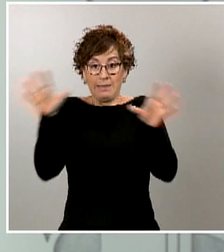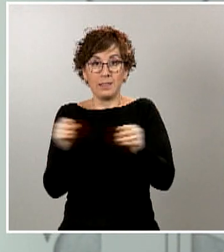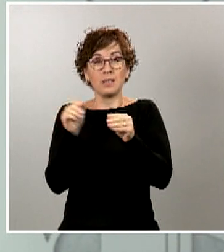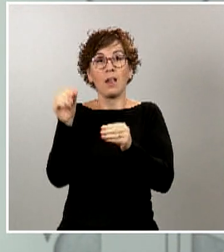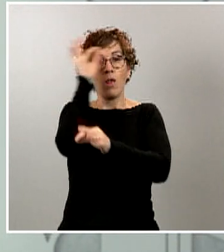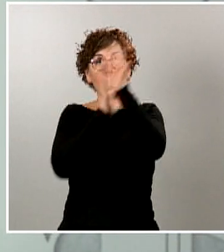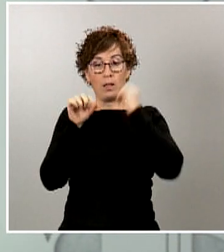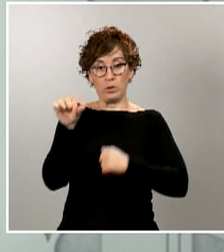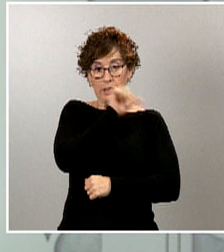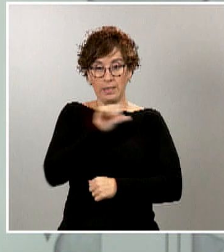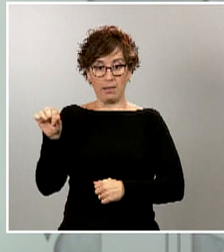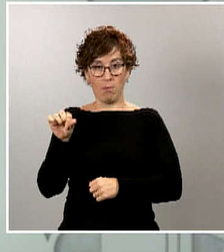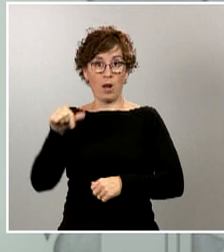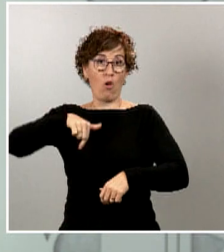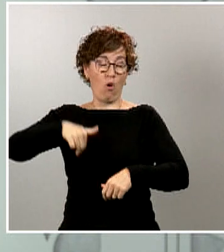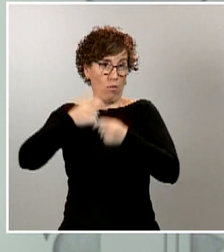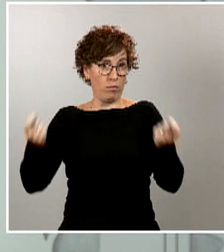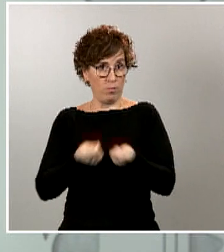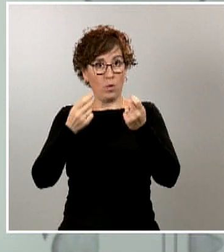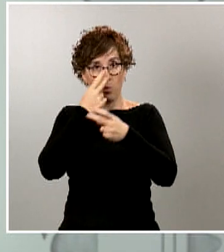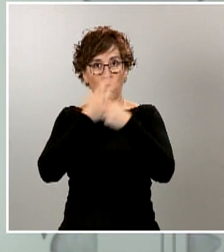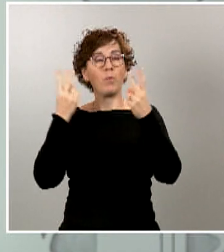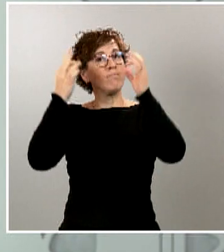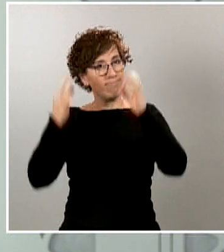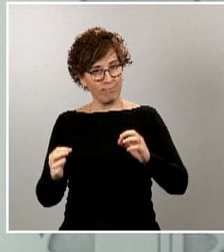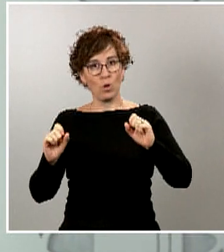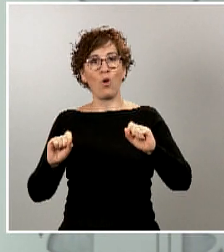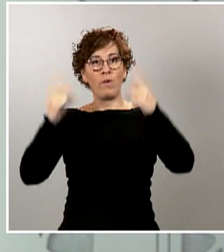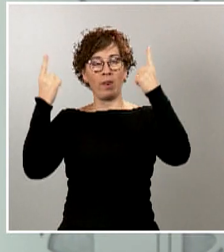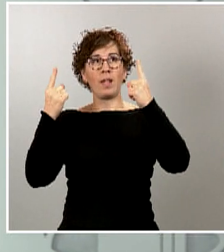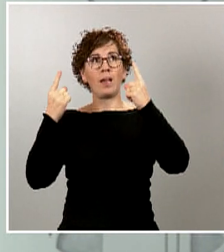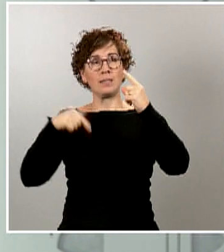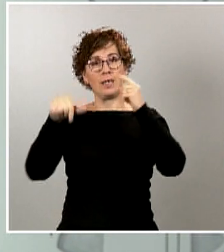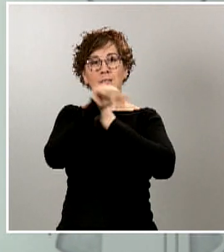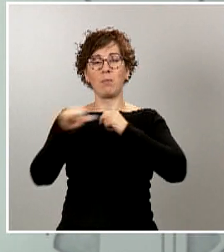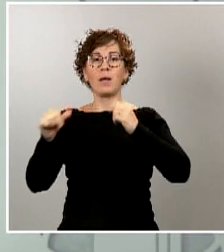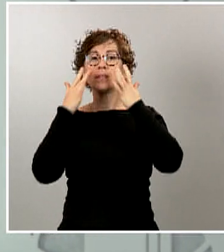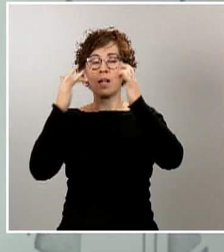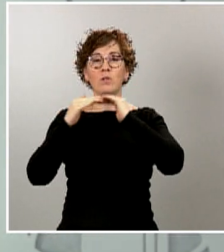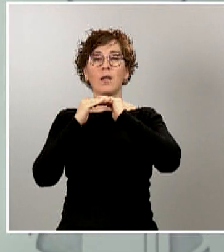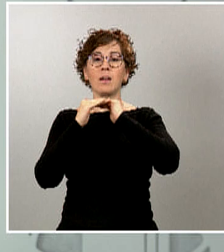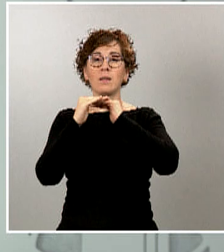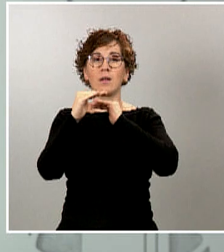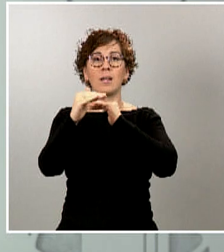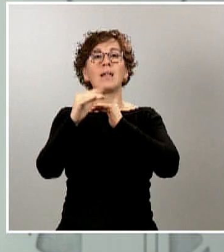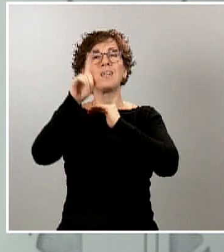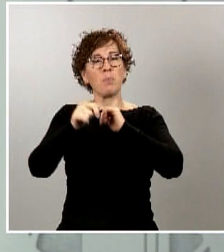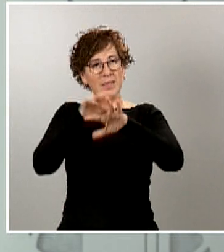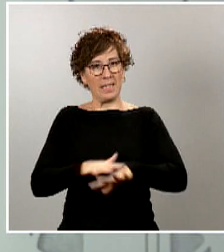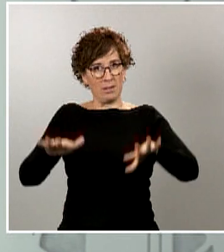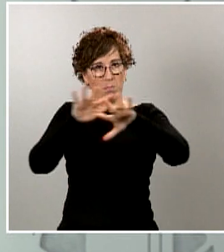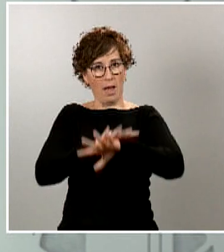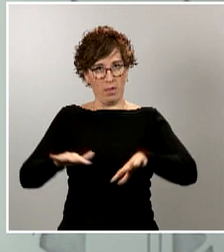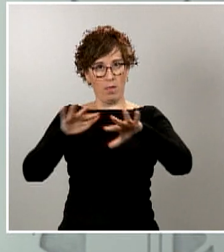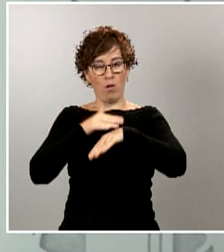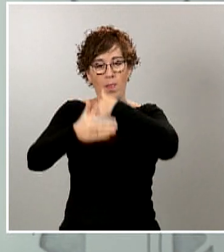hoy, que confirman esta fase de estabilización y de ralentización de la evolución de la epidemia. Hace solo